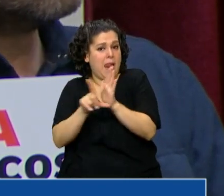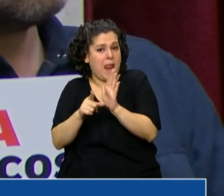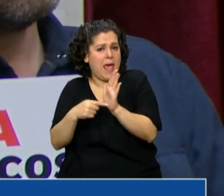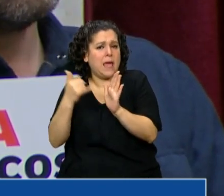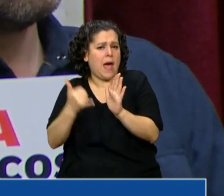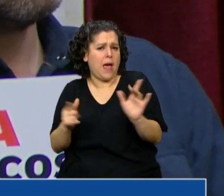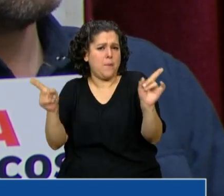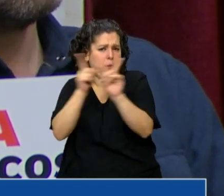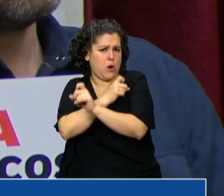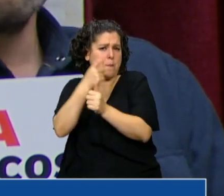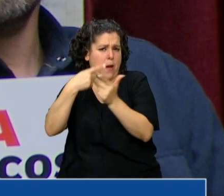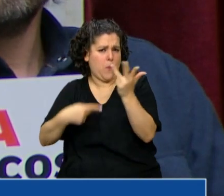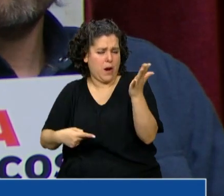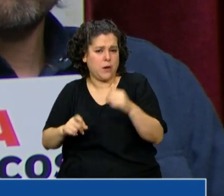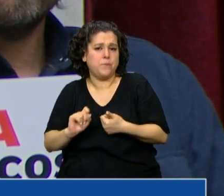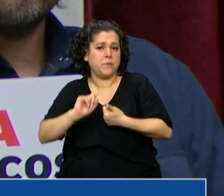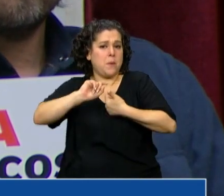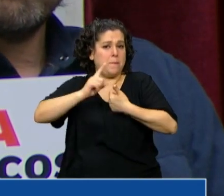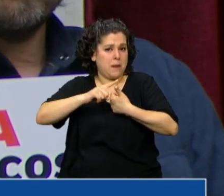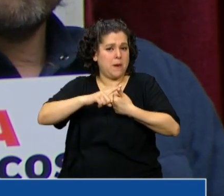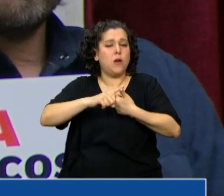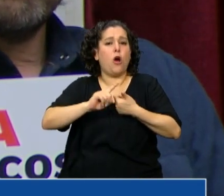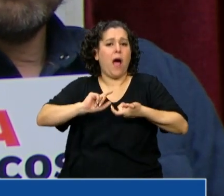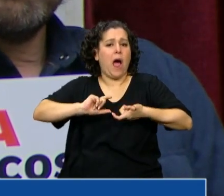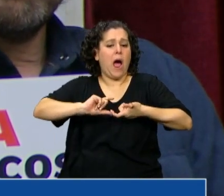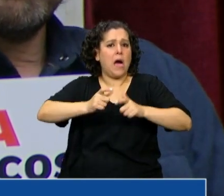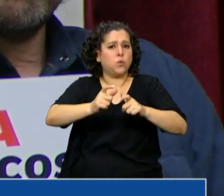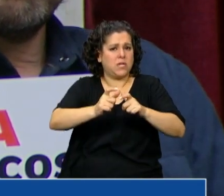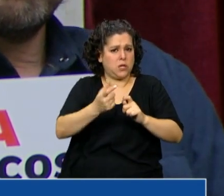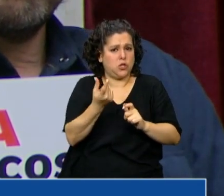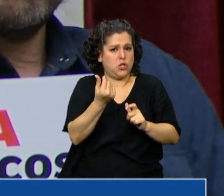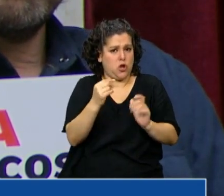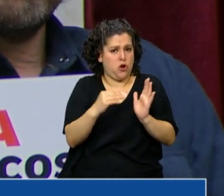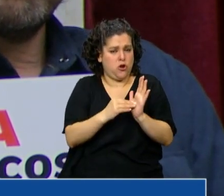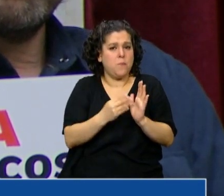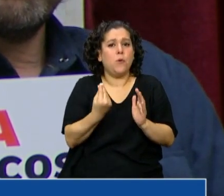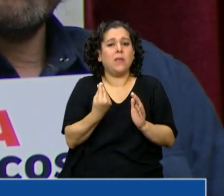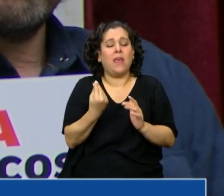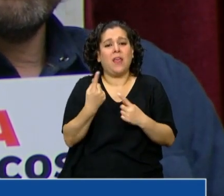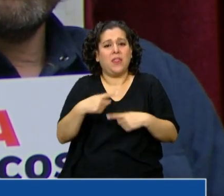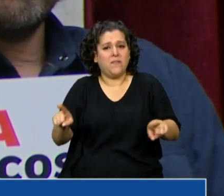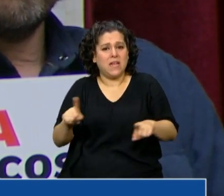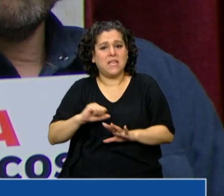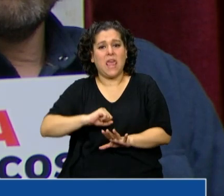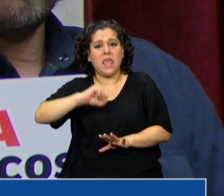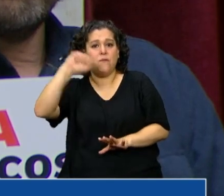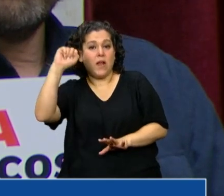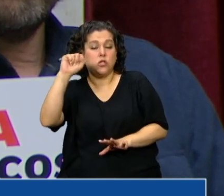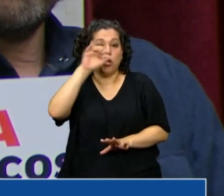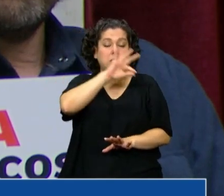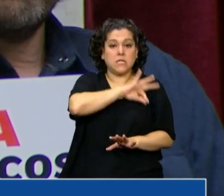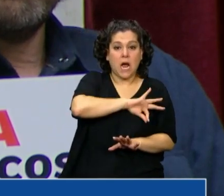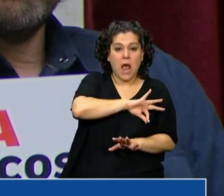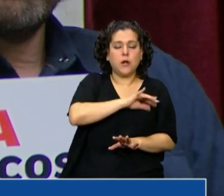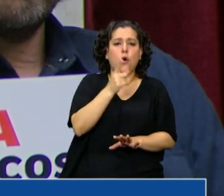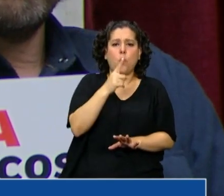varios problemas. Uno de ellos es el índice de actualización, porque justamente esa combinación entre inflación y salarios registrados,